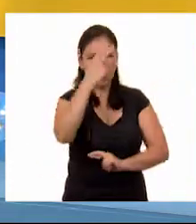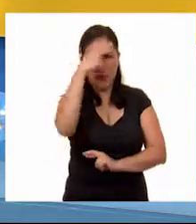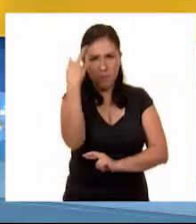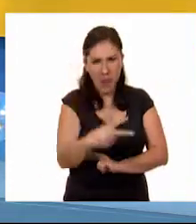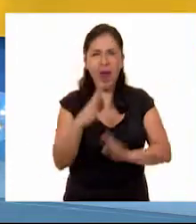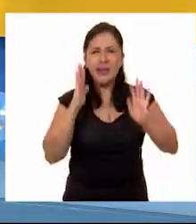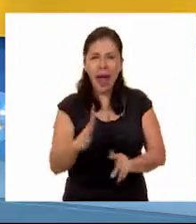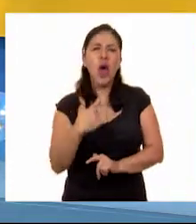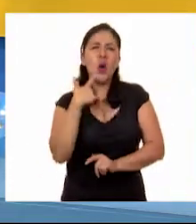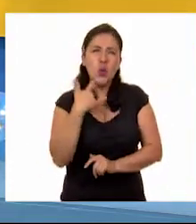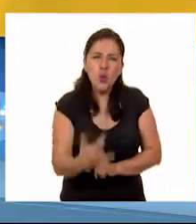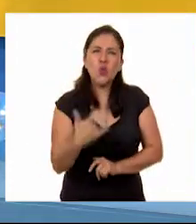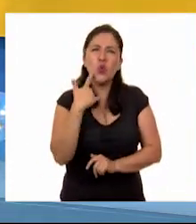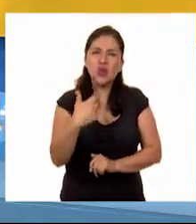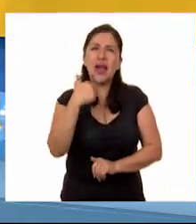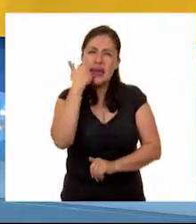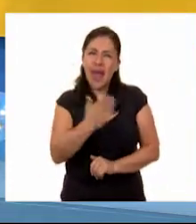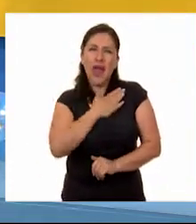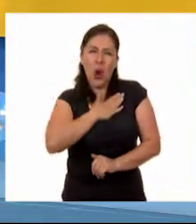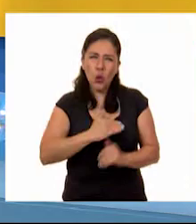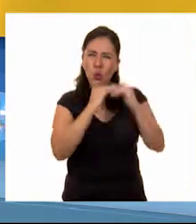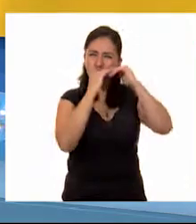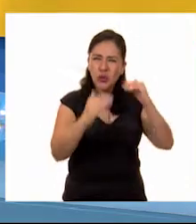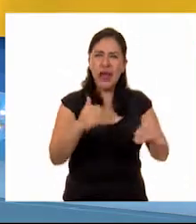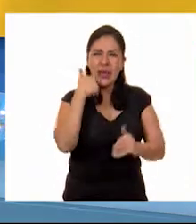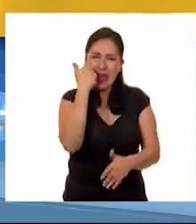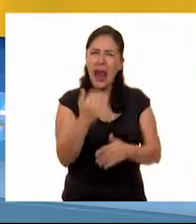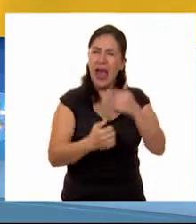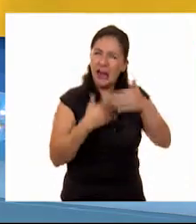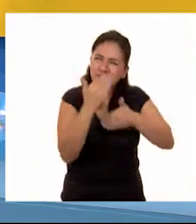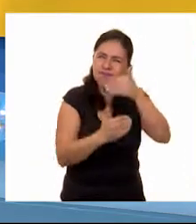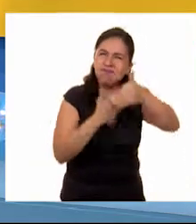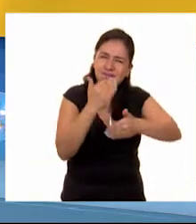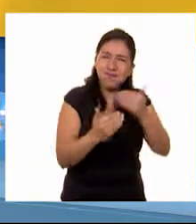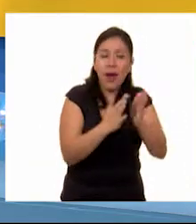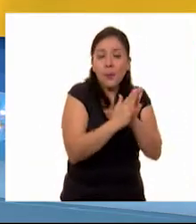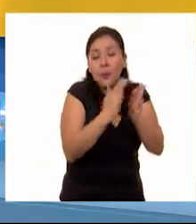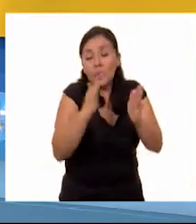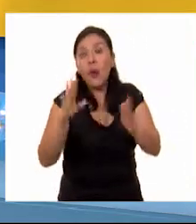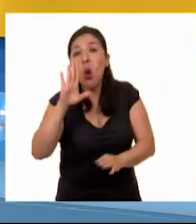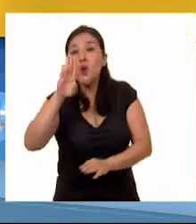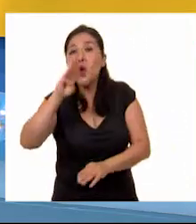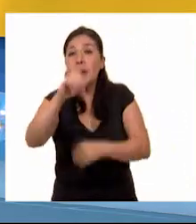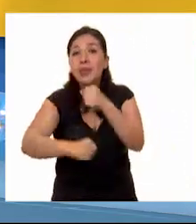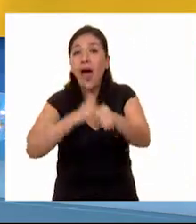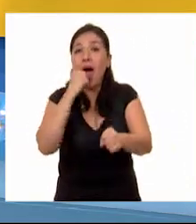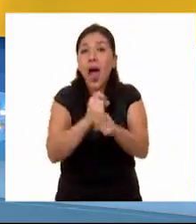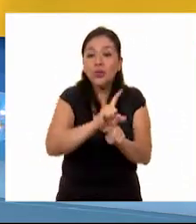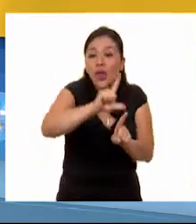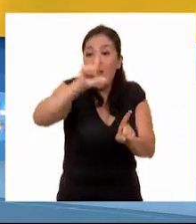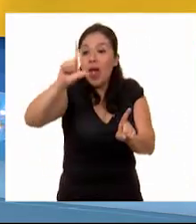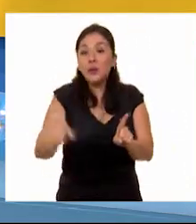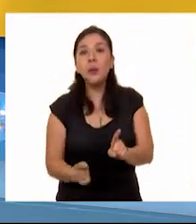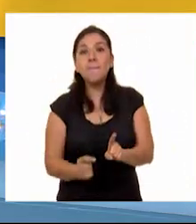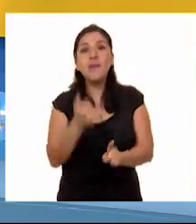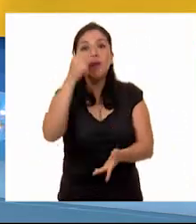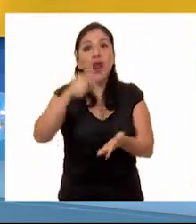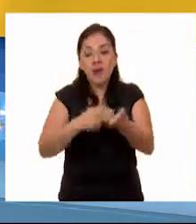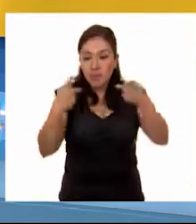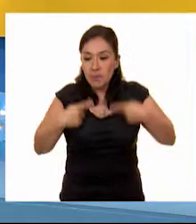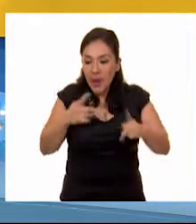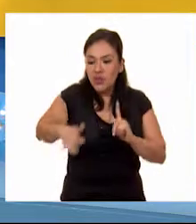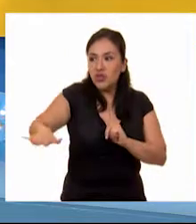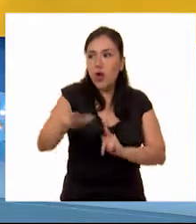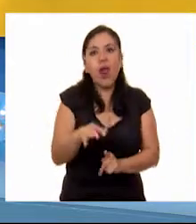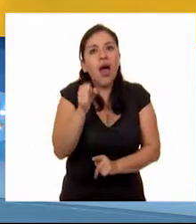se luchó por lograr un sistema democrático, fue hasta casi 90 años después que por primera vez la población